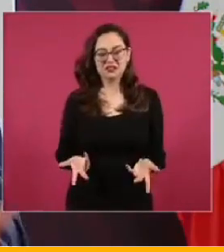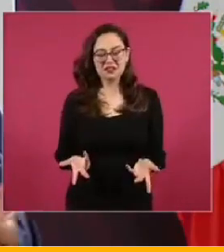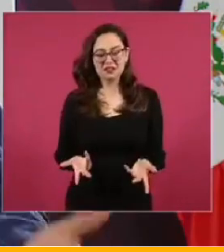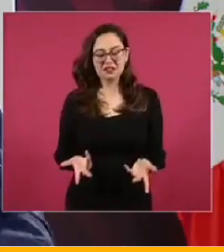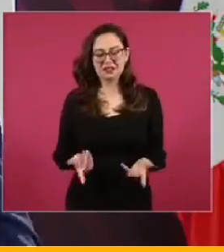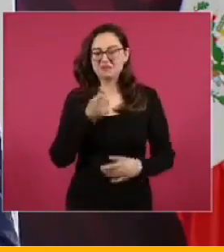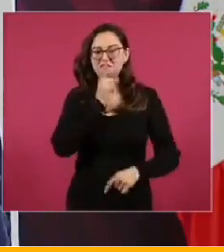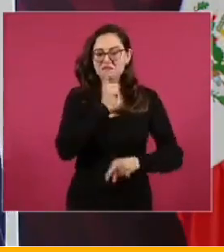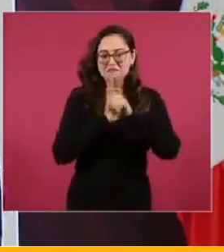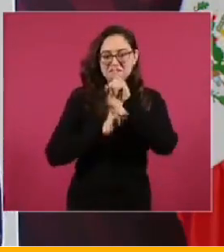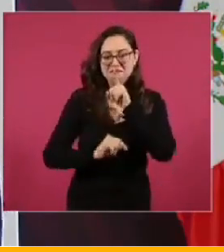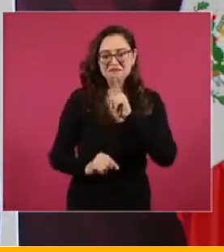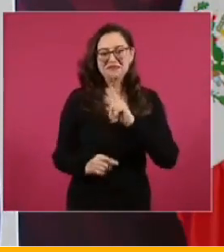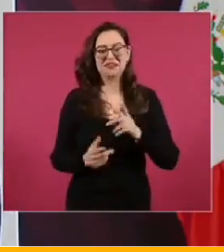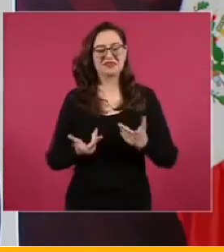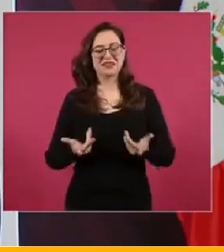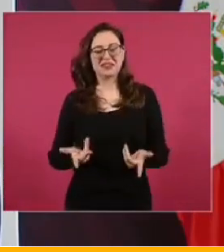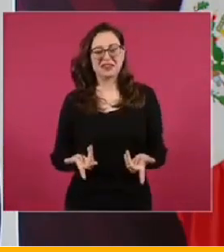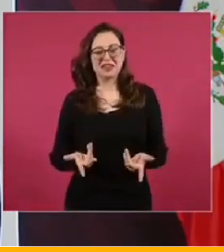calumniador,